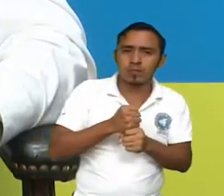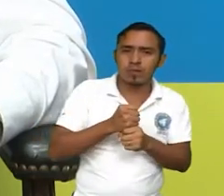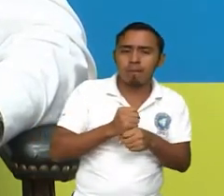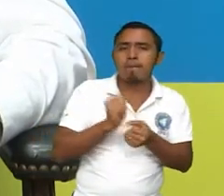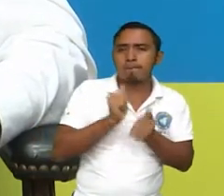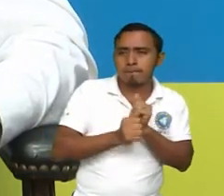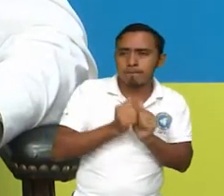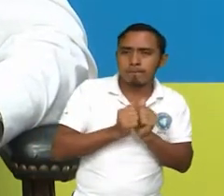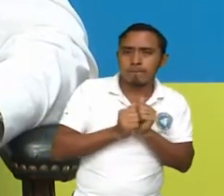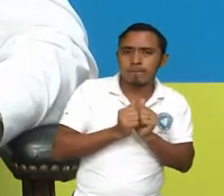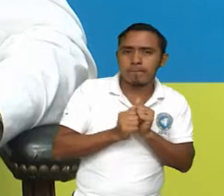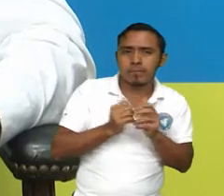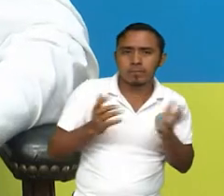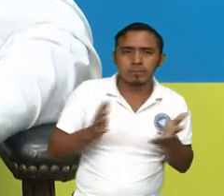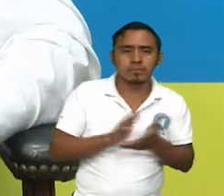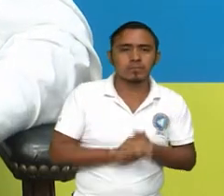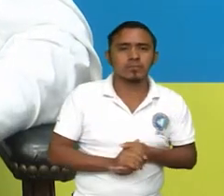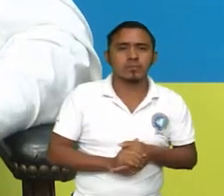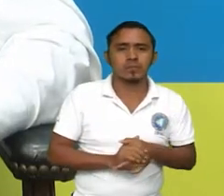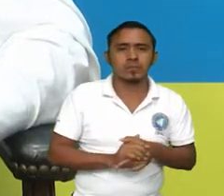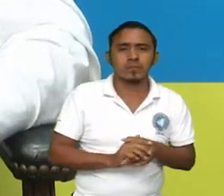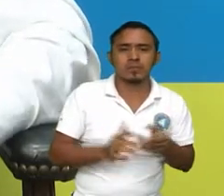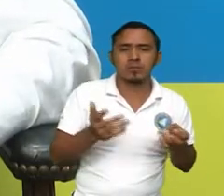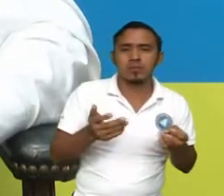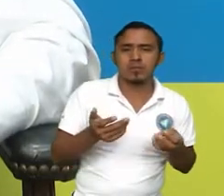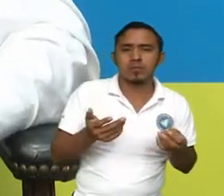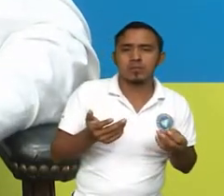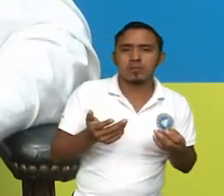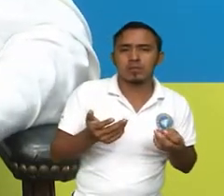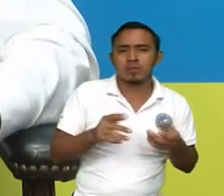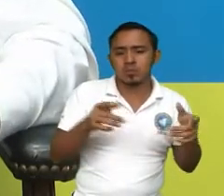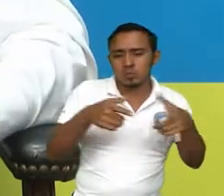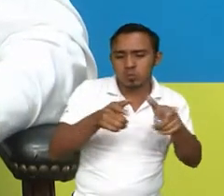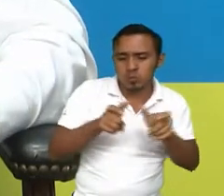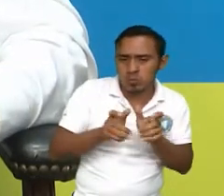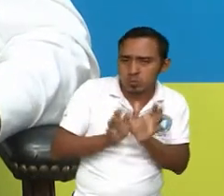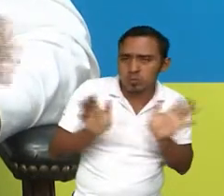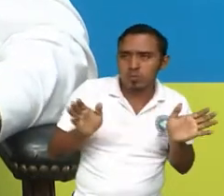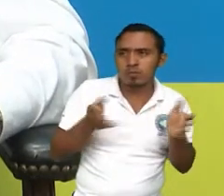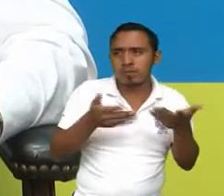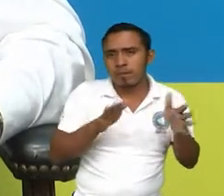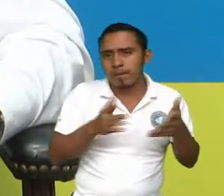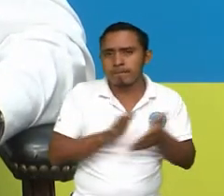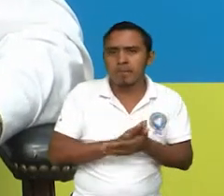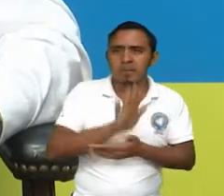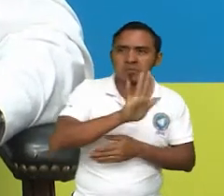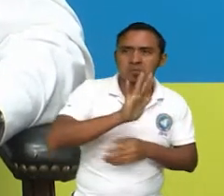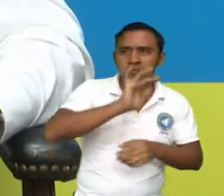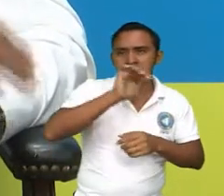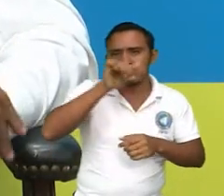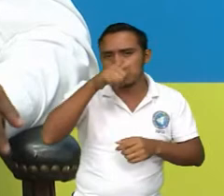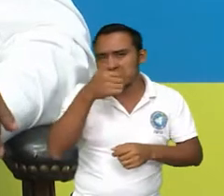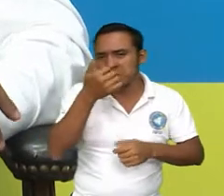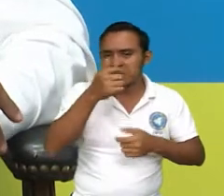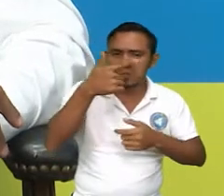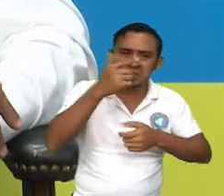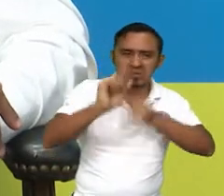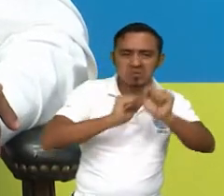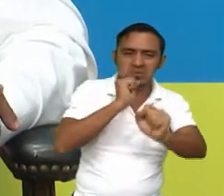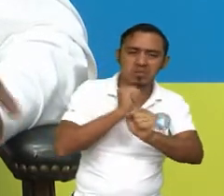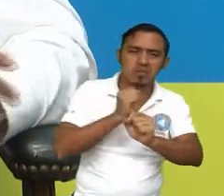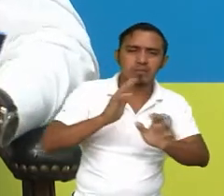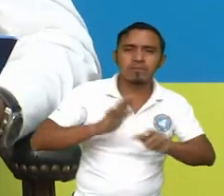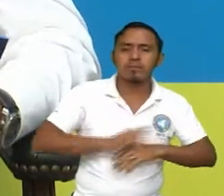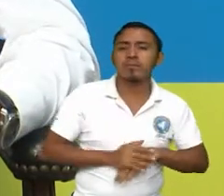afectar en pequeñas proporciones a niños entre la edad de los cinco seis siete años más exactamente